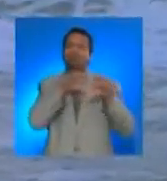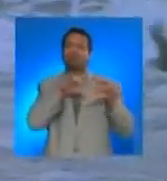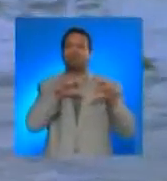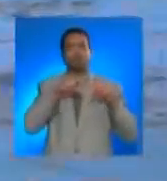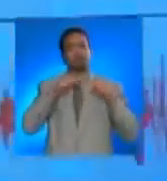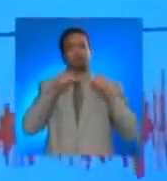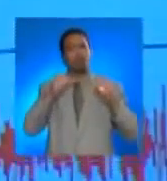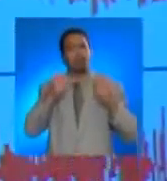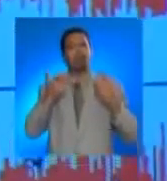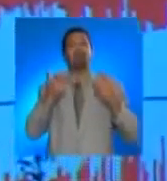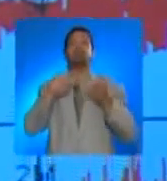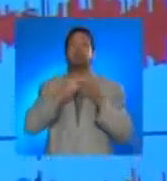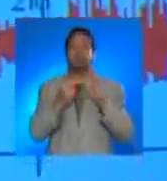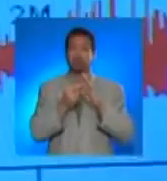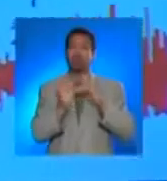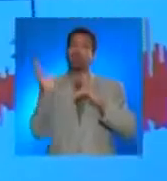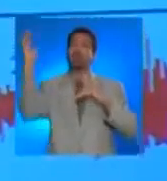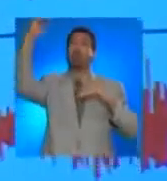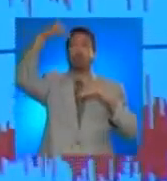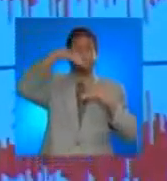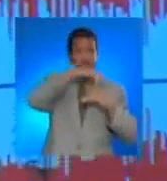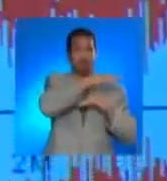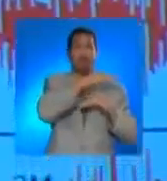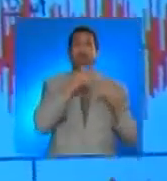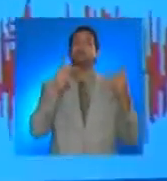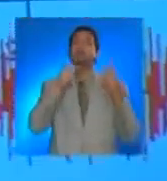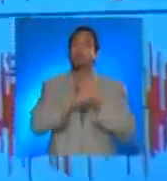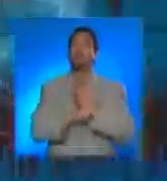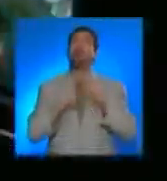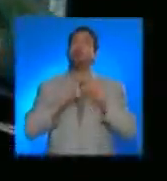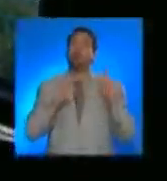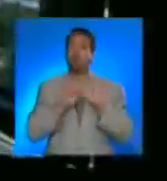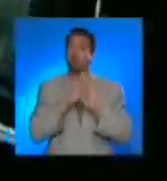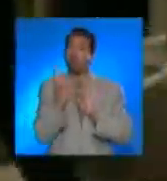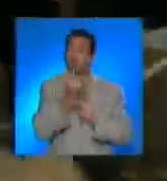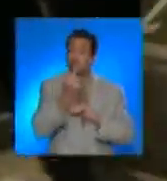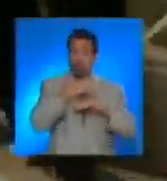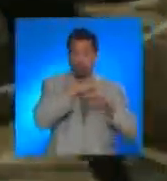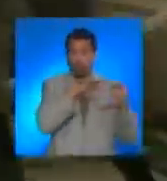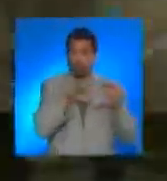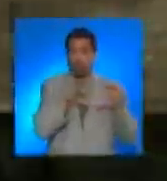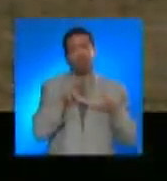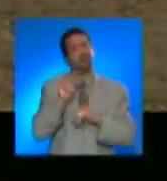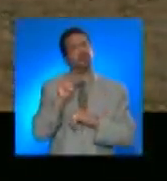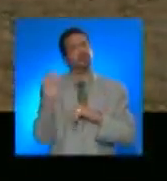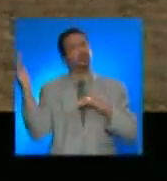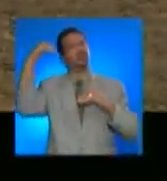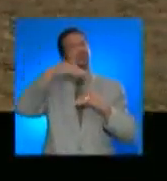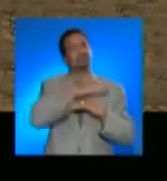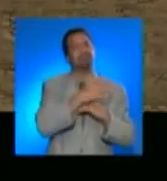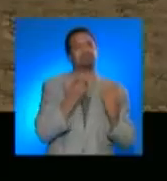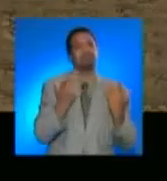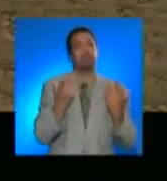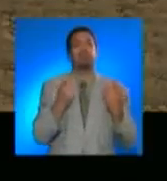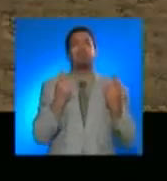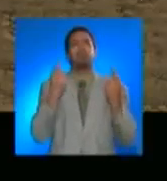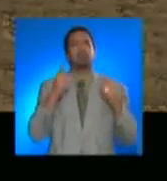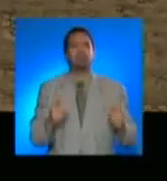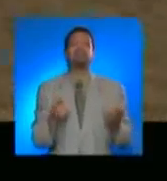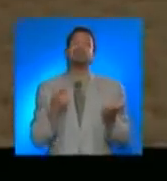historia muestra que solo terremotos con magnitud mayor de 6.5 pueden generar tsunamis dañinos, aunque no podemos